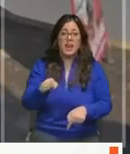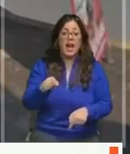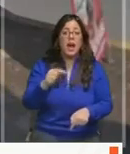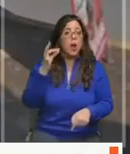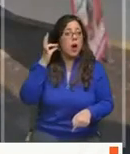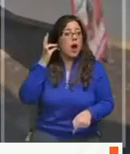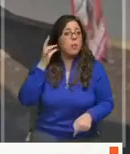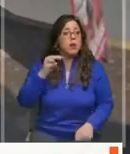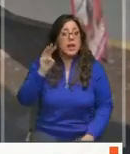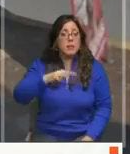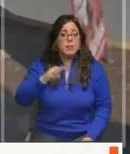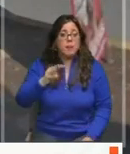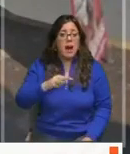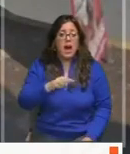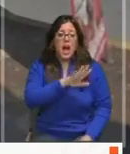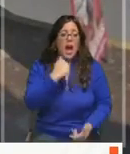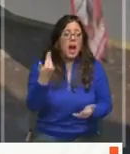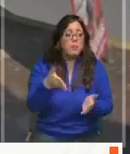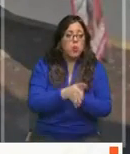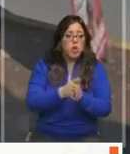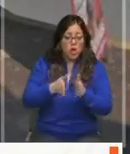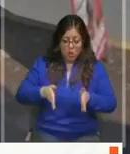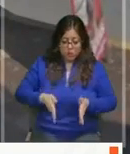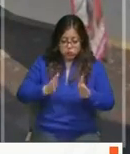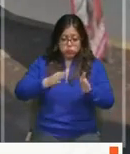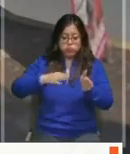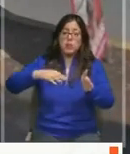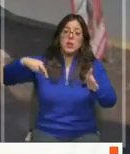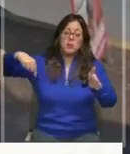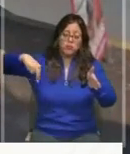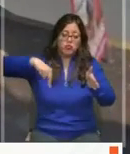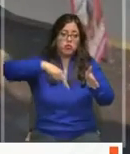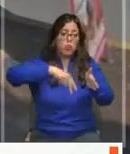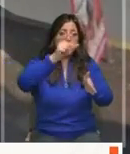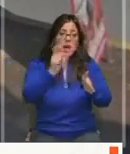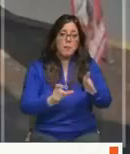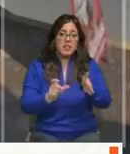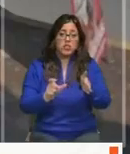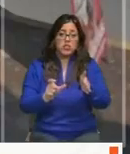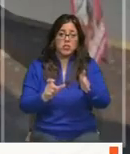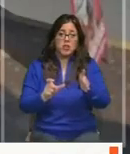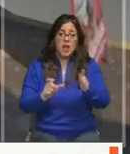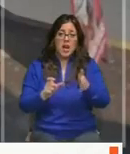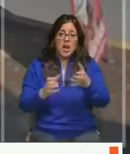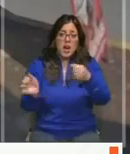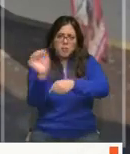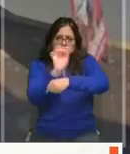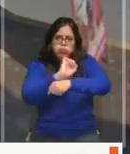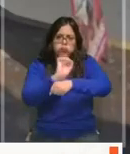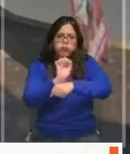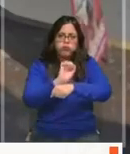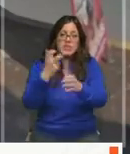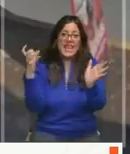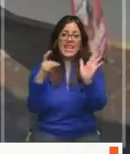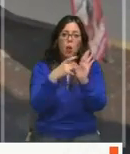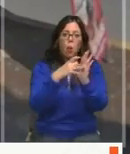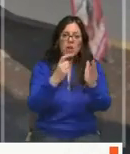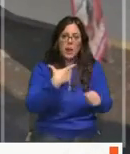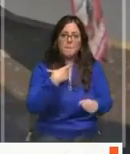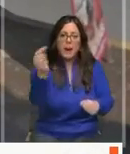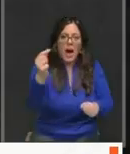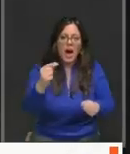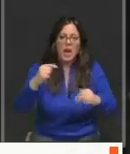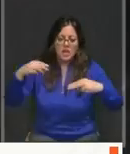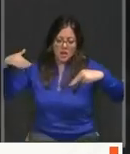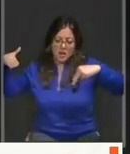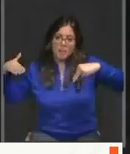cruzaba por un paso de peatón en San Ramón. Un delincuente que escapaba de una persecución la impactó de lleno. Ella como que quiso correr